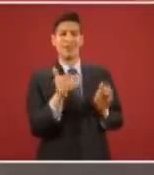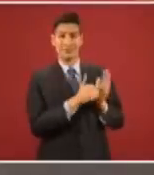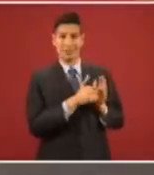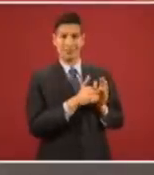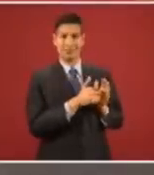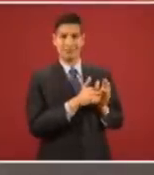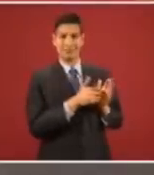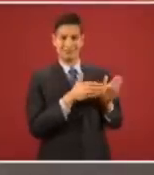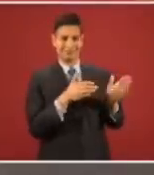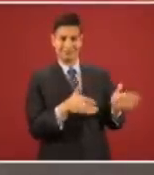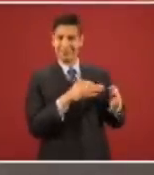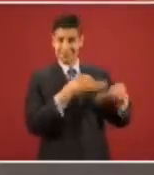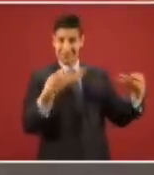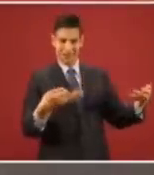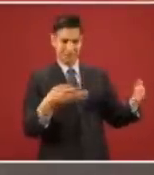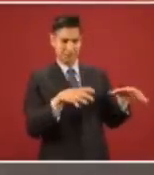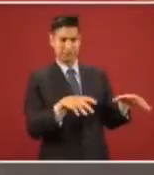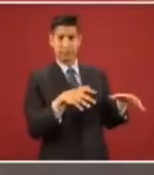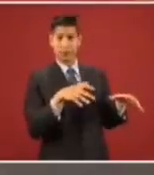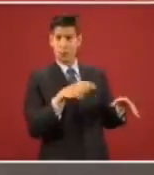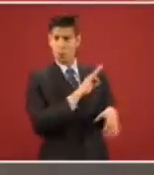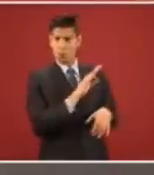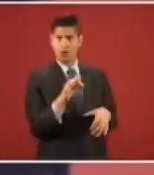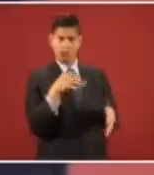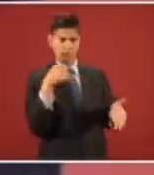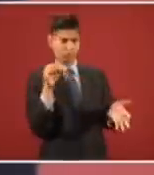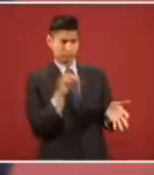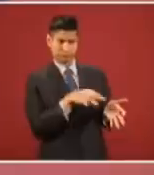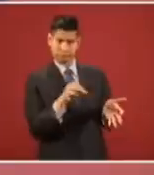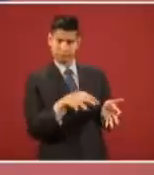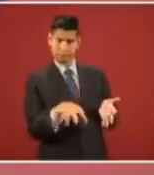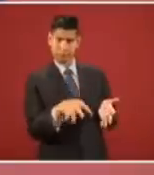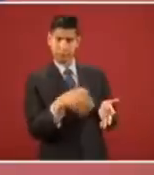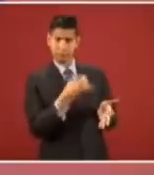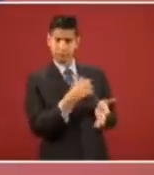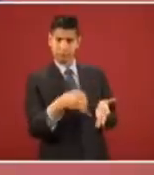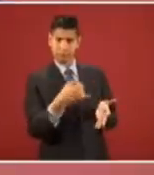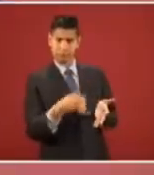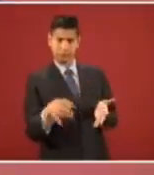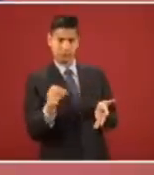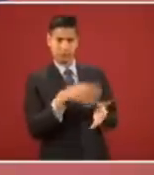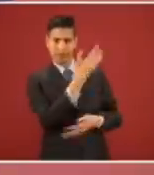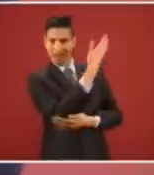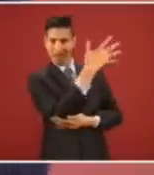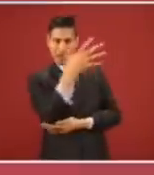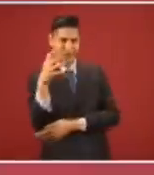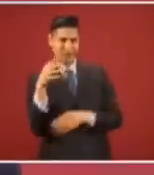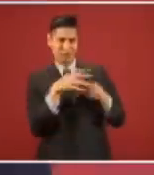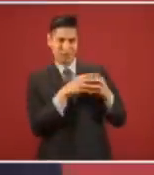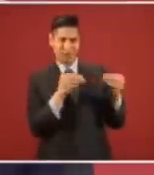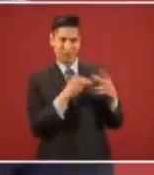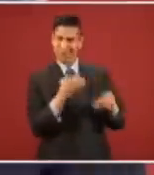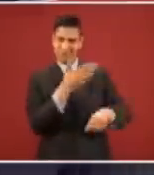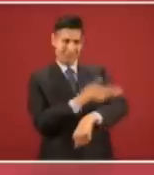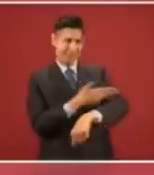sembrando árboles frutales, maderables, pero no es suficiente. Y además